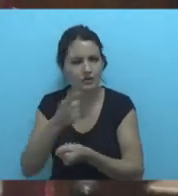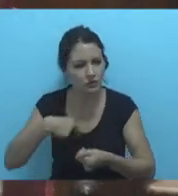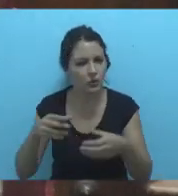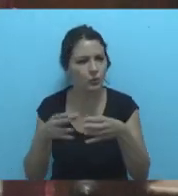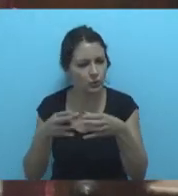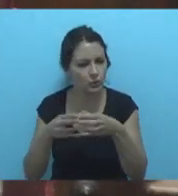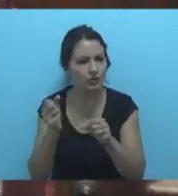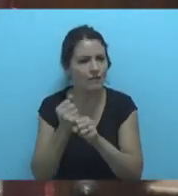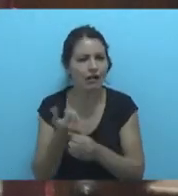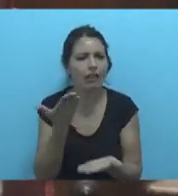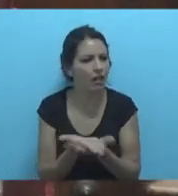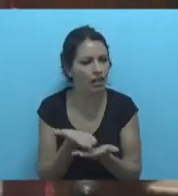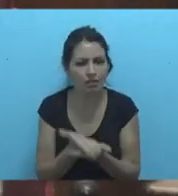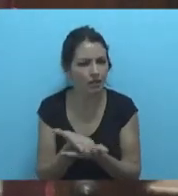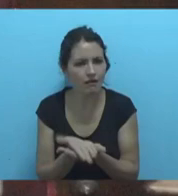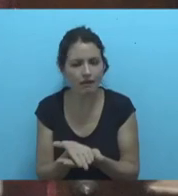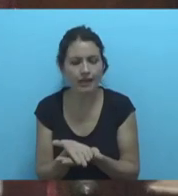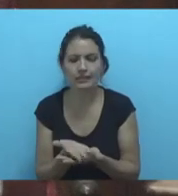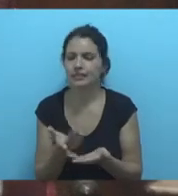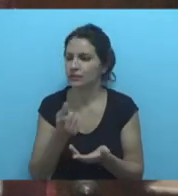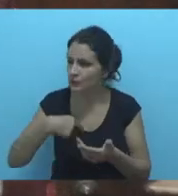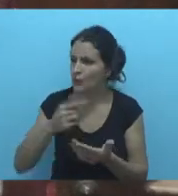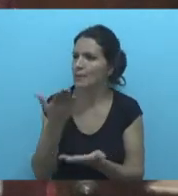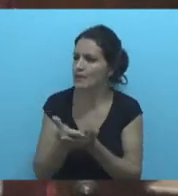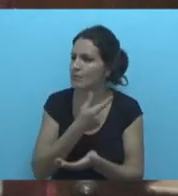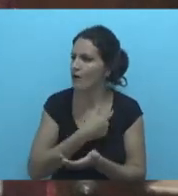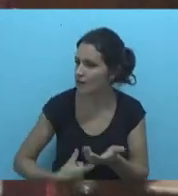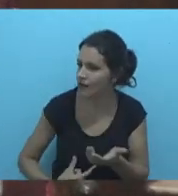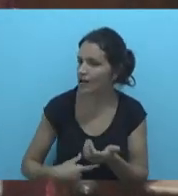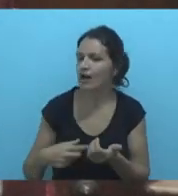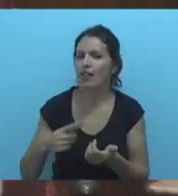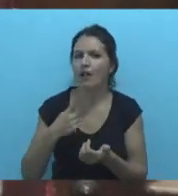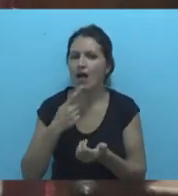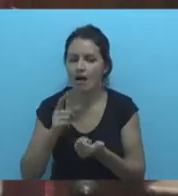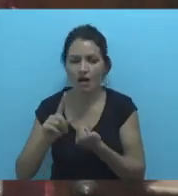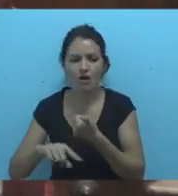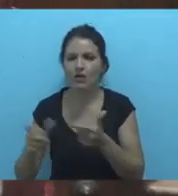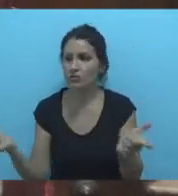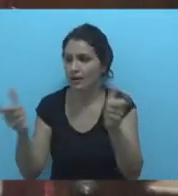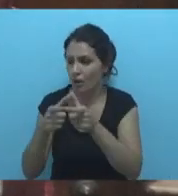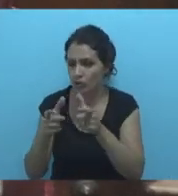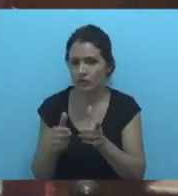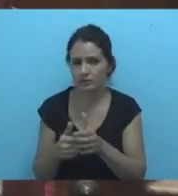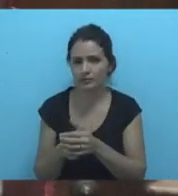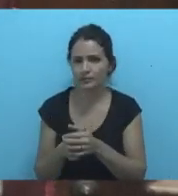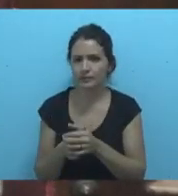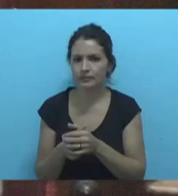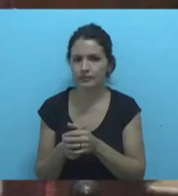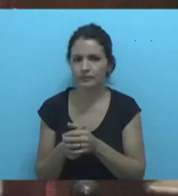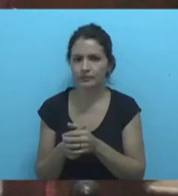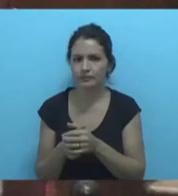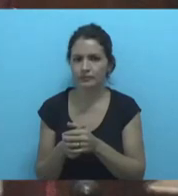queremos decir a cada uno de ustedes de que efectivamente le hemos pedido al gobernador de la provincia audiencia, y ese mismo día que salimos del Banco de la Nación